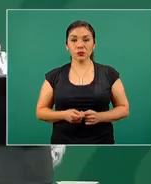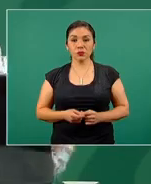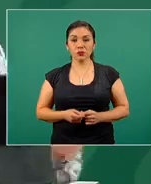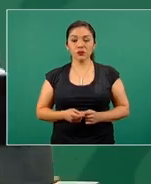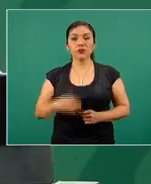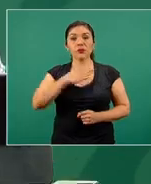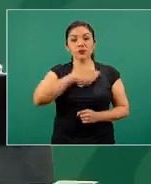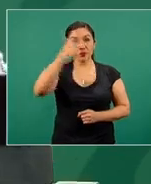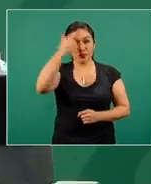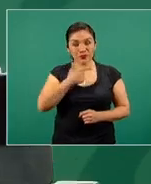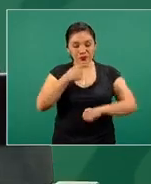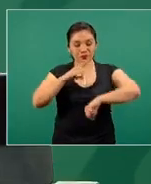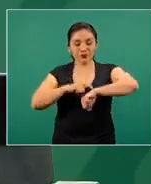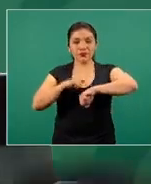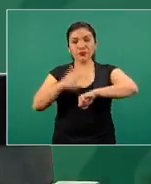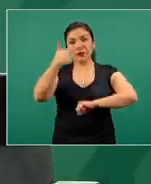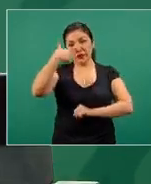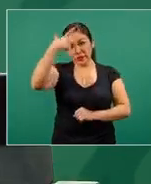Muy buenas noches, son las